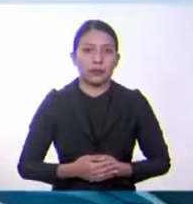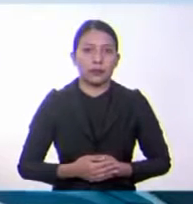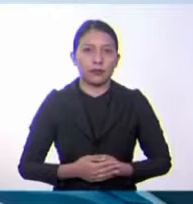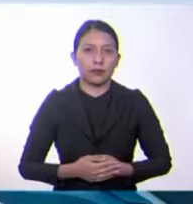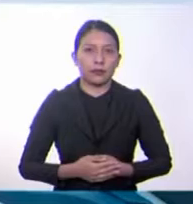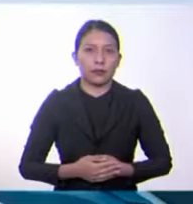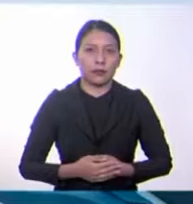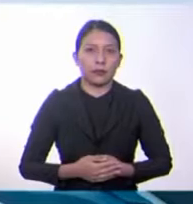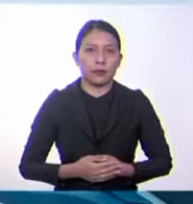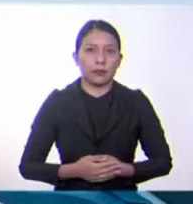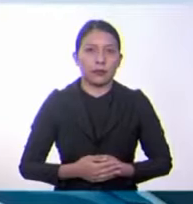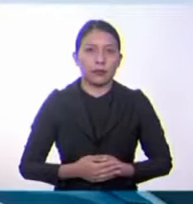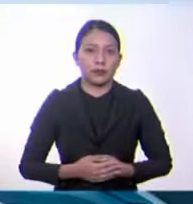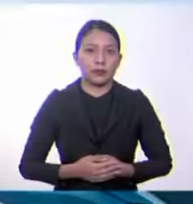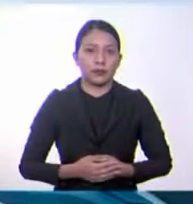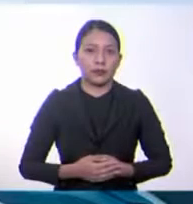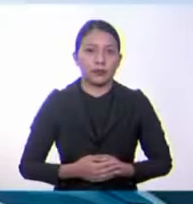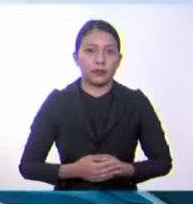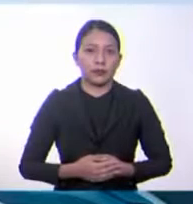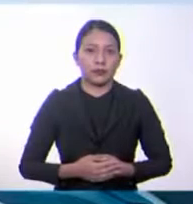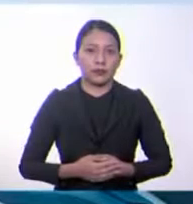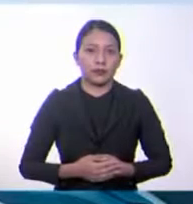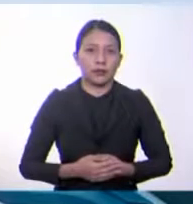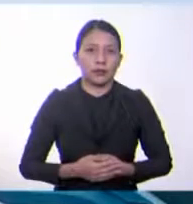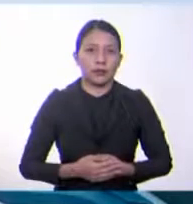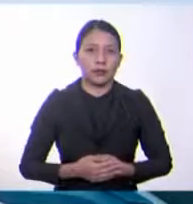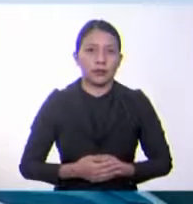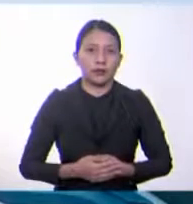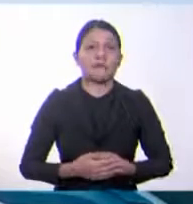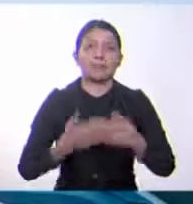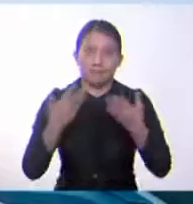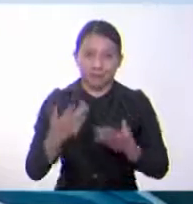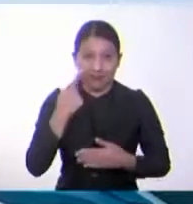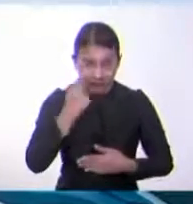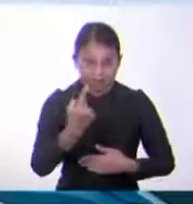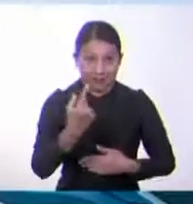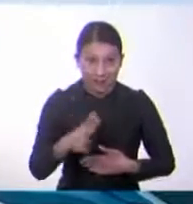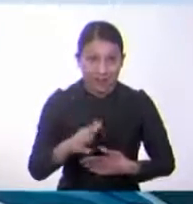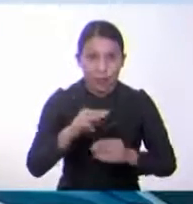otro nudo para asegurarla de esta manera.